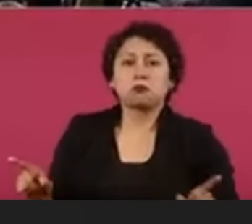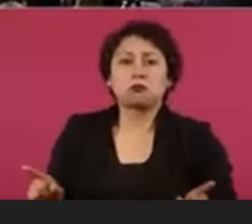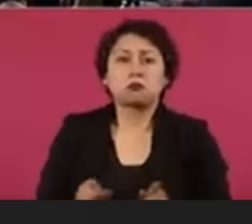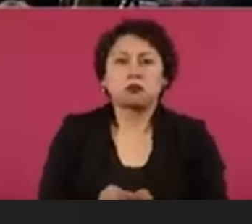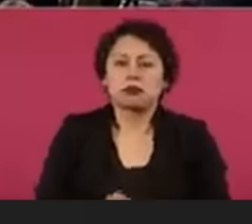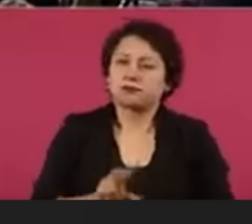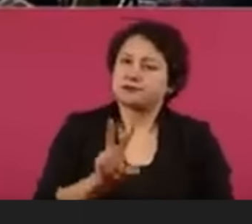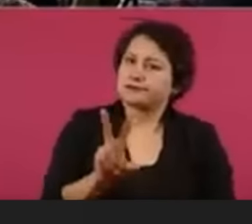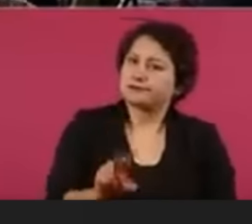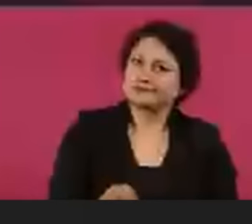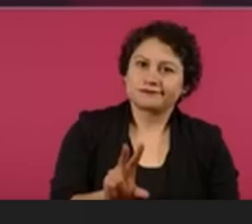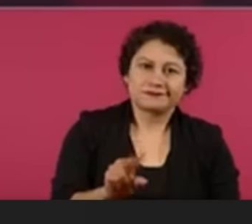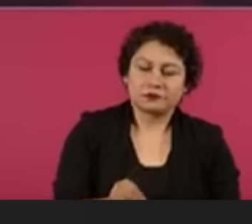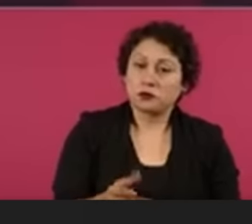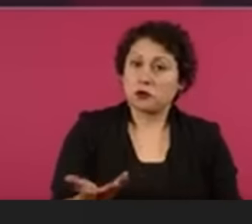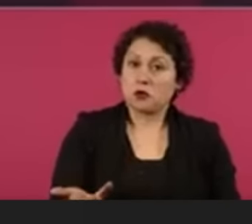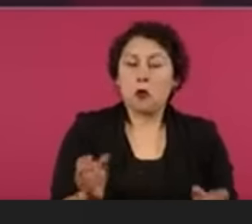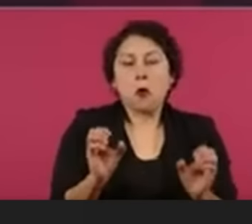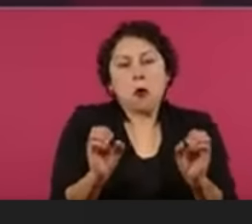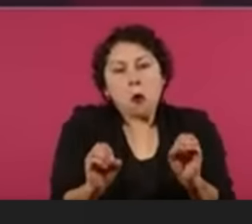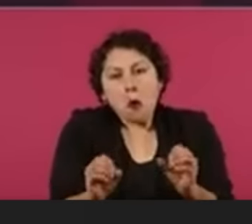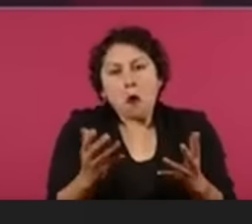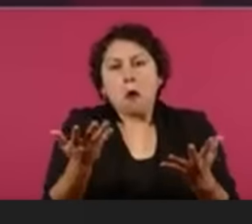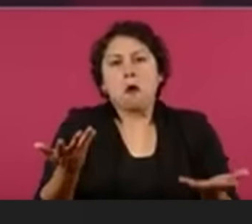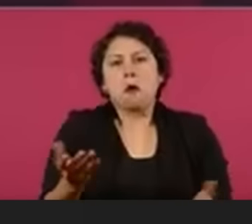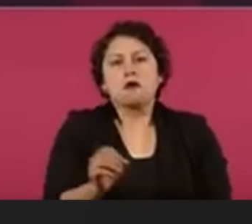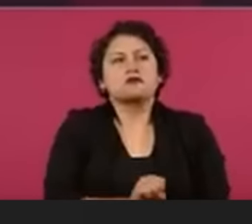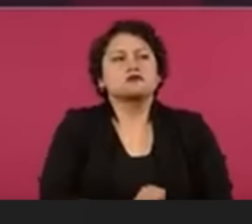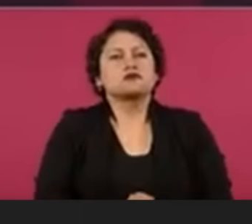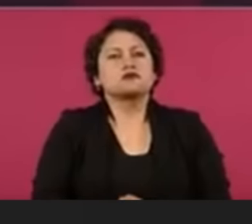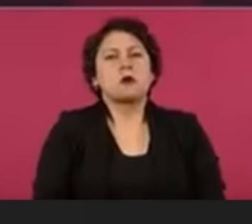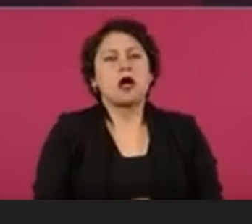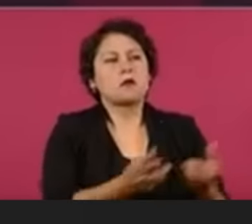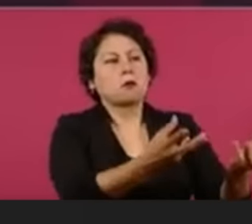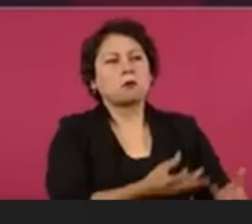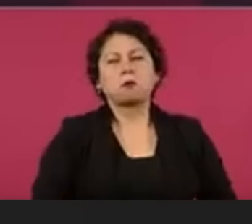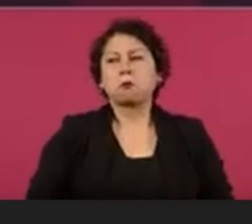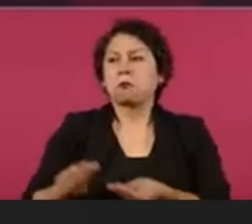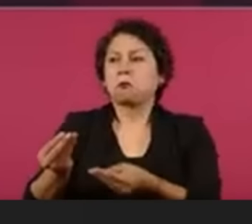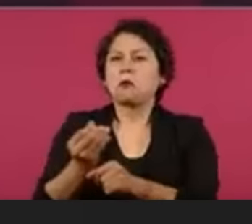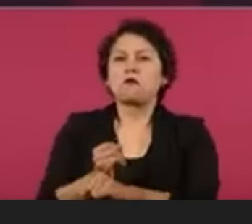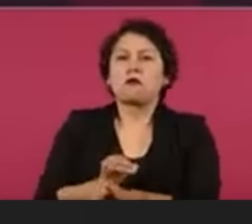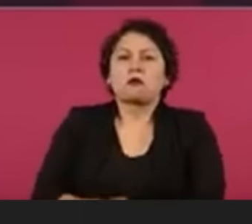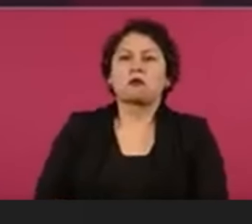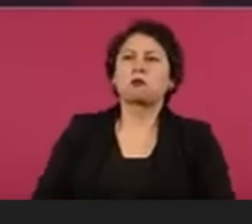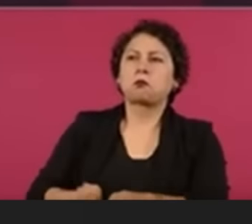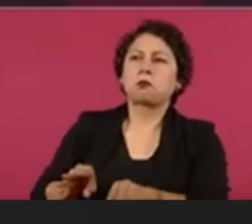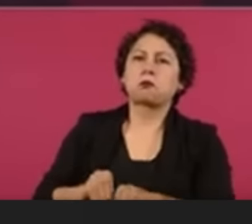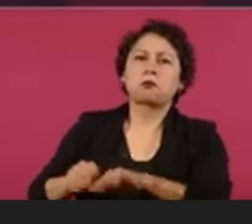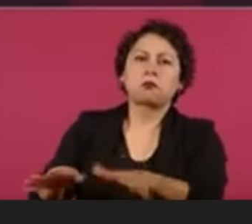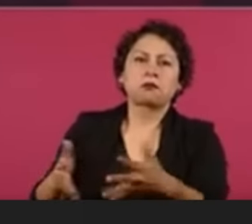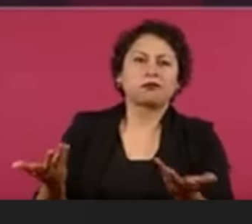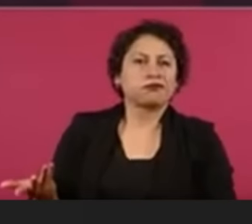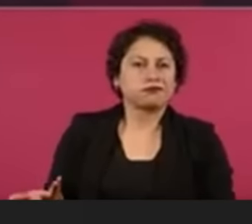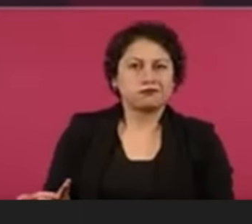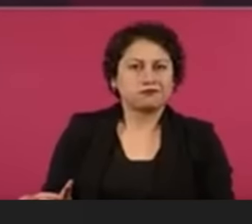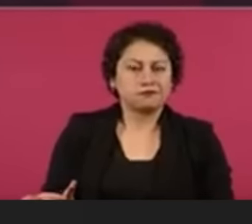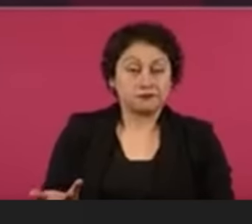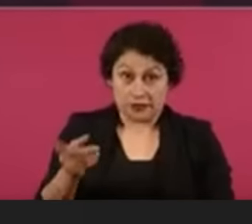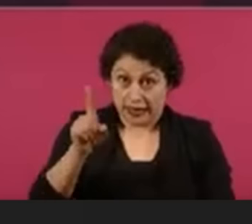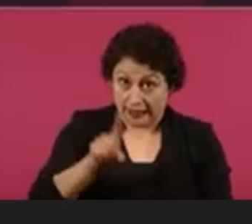mucho menos ser simplemente un transmisor de informaciones, sino que entraña como objetivo